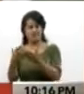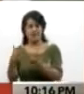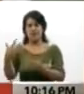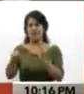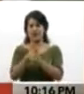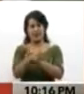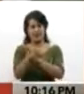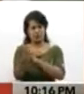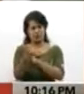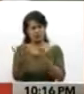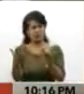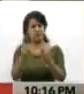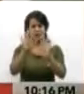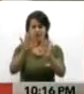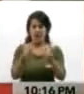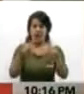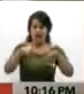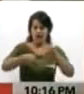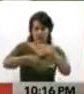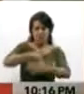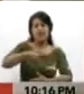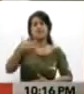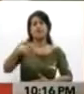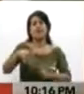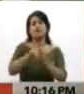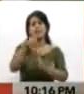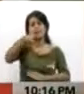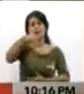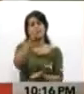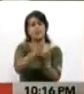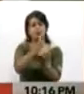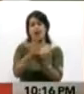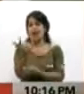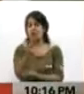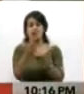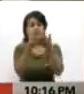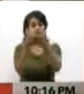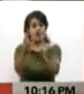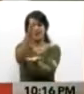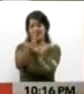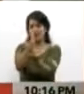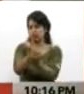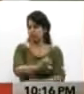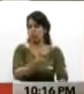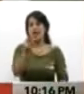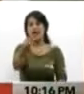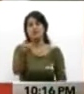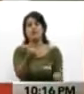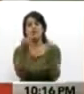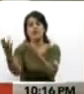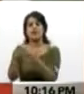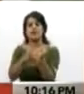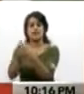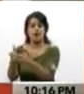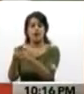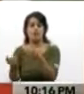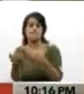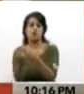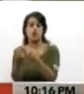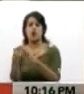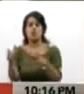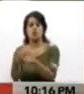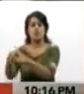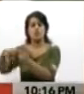de gentes concede a los verdaderos neutrales. No son neutrales los que prestan armas y municiones de boca y guerra a unas